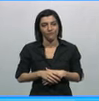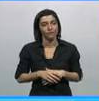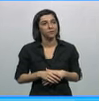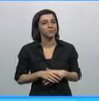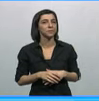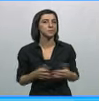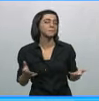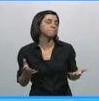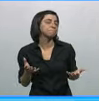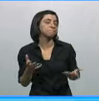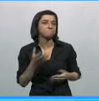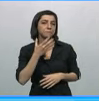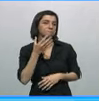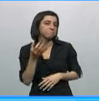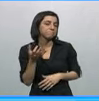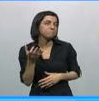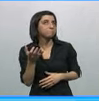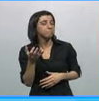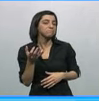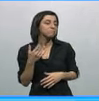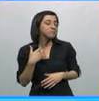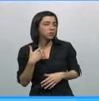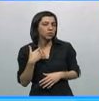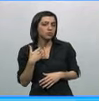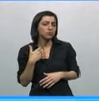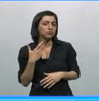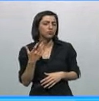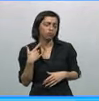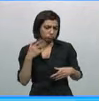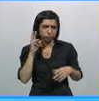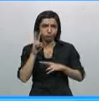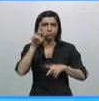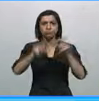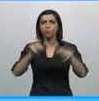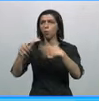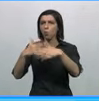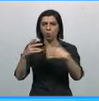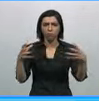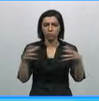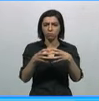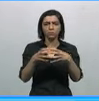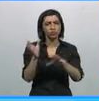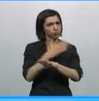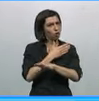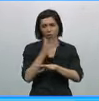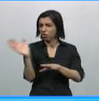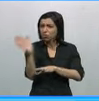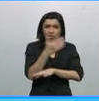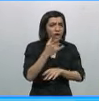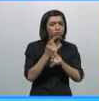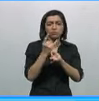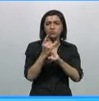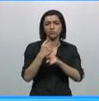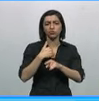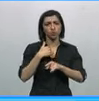Bueno, mira, si hay algo que me ha demostrado este plantel, que siempre, desde el primer día que llegué, tiene